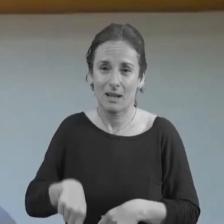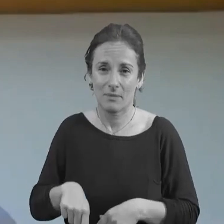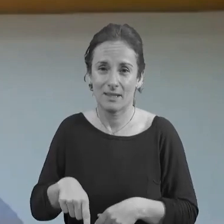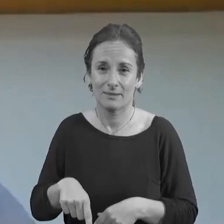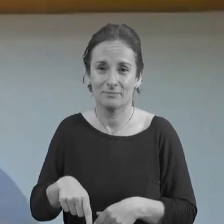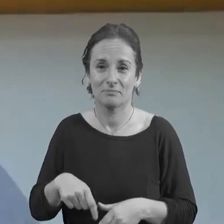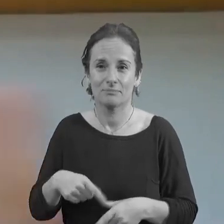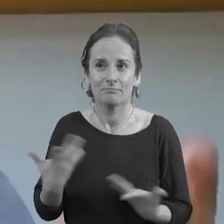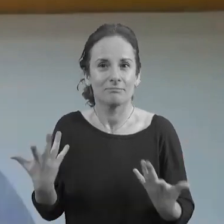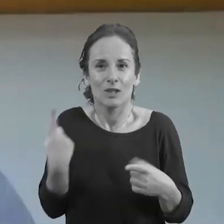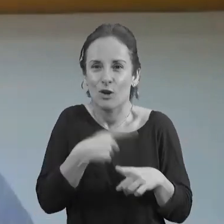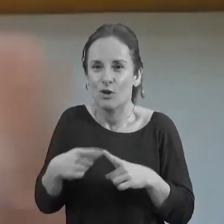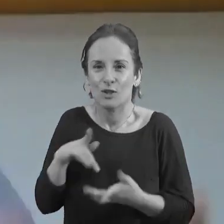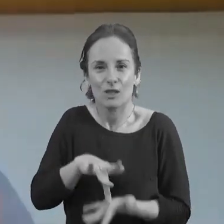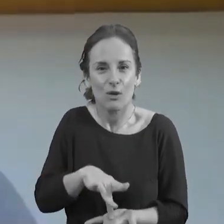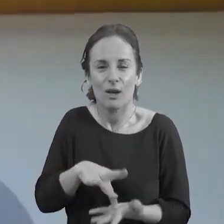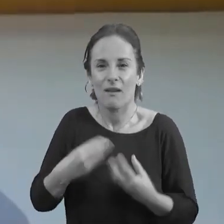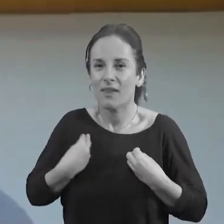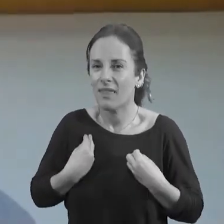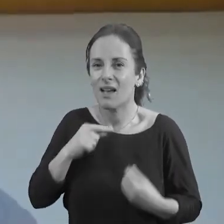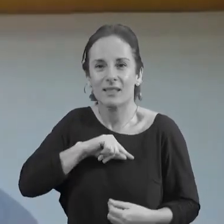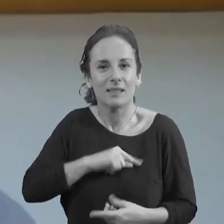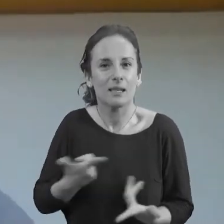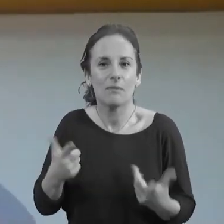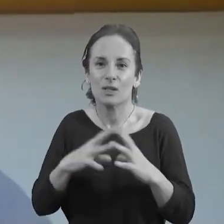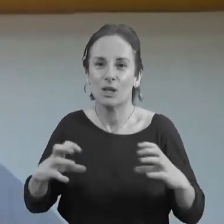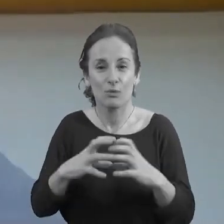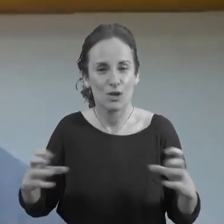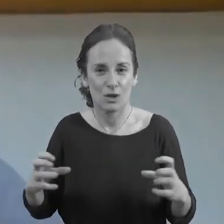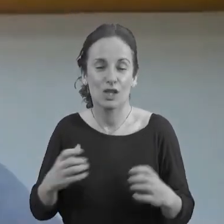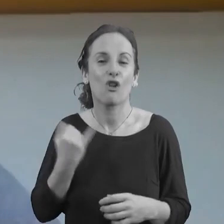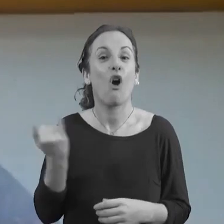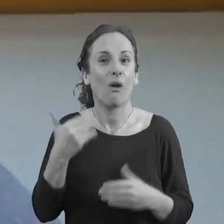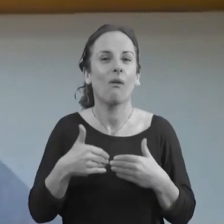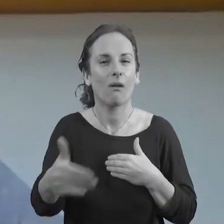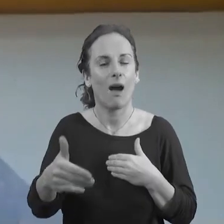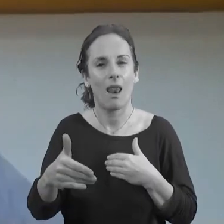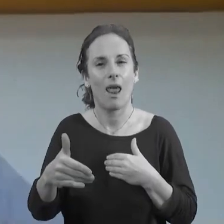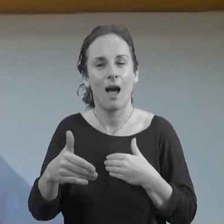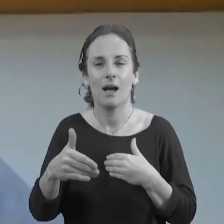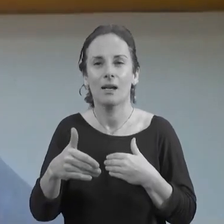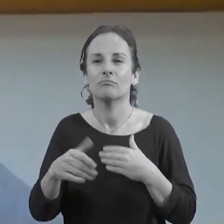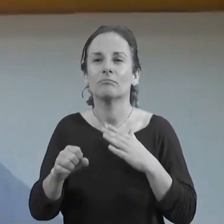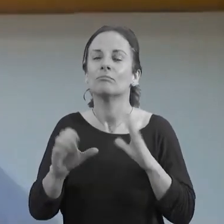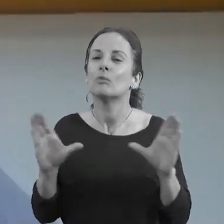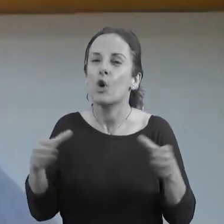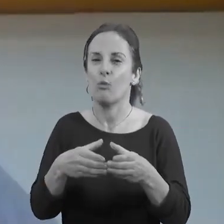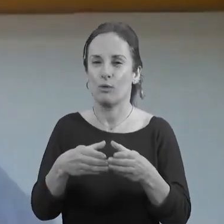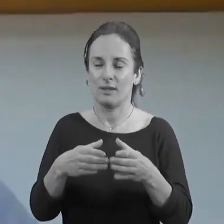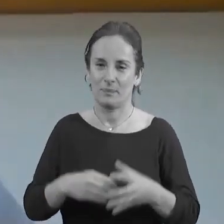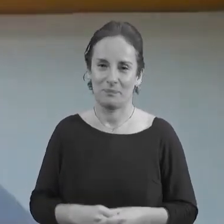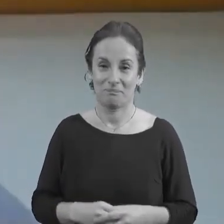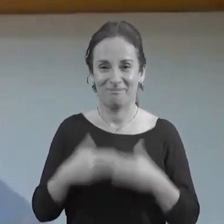que vivimos, que sentimos o que queremos vivir o sentir, ¿no? O sea que gracias a las